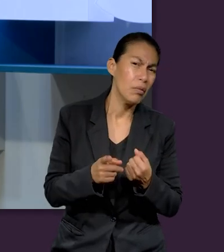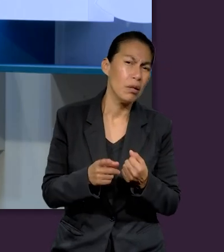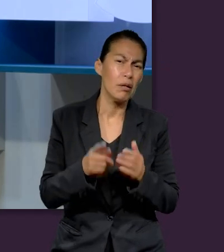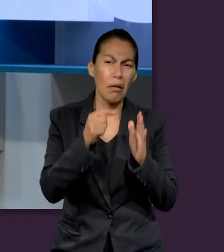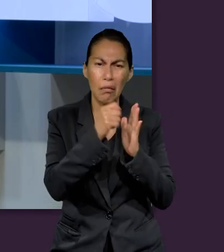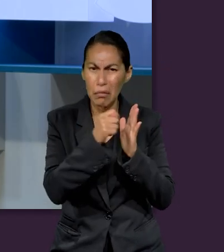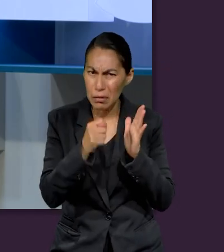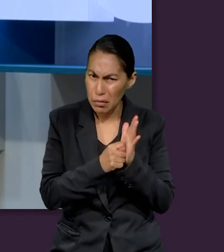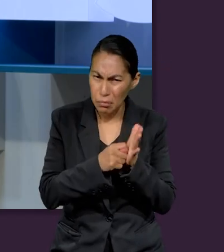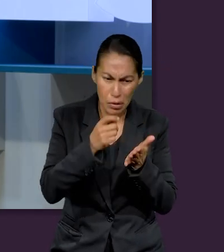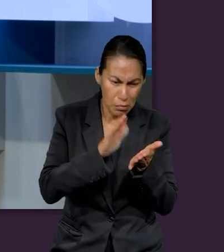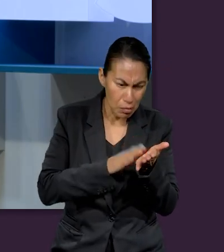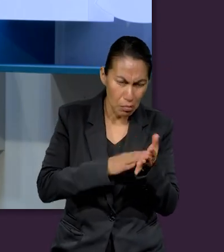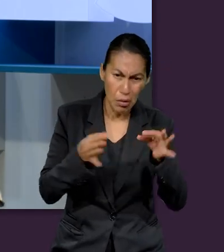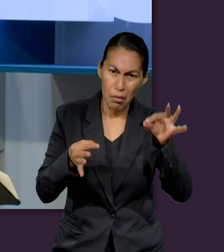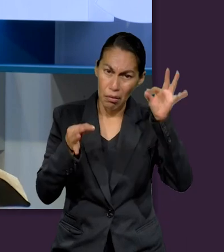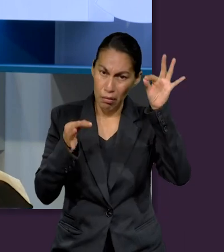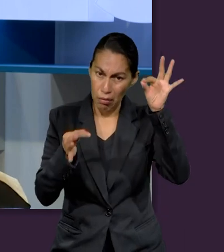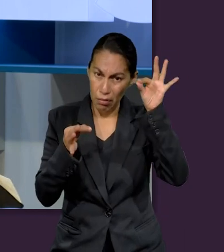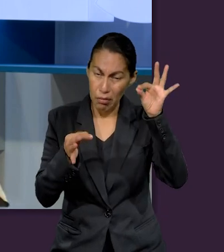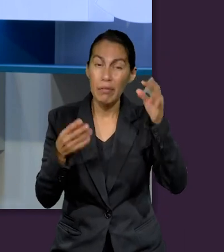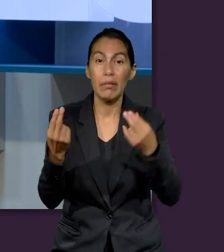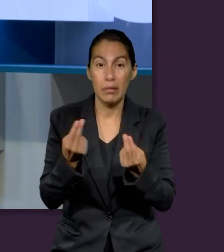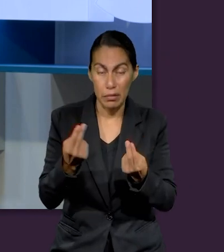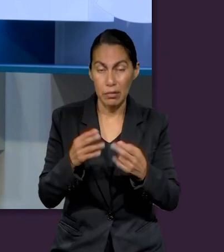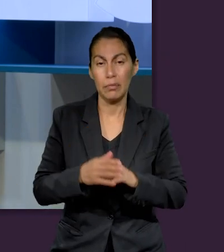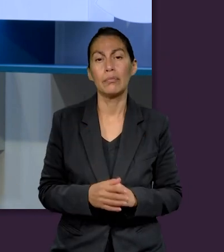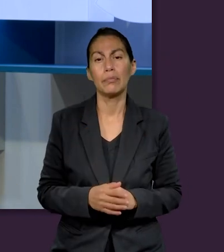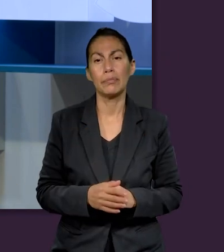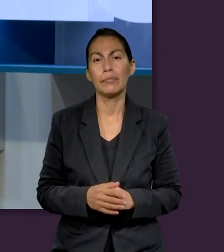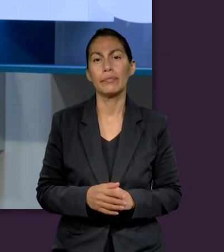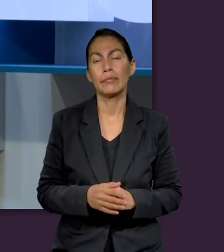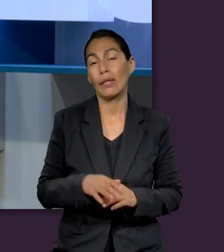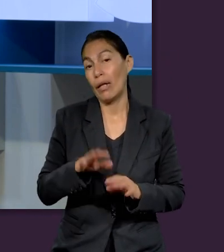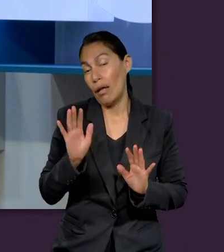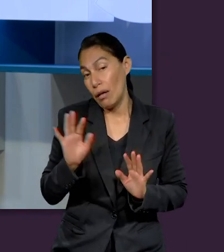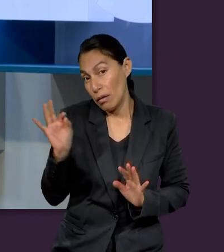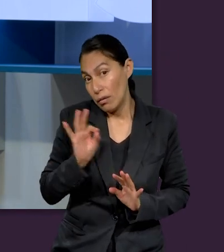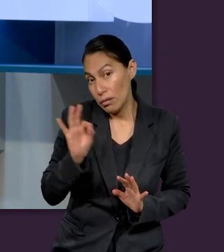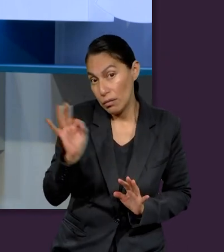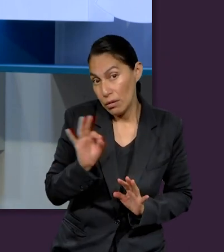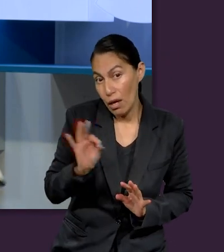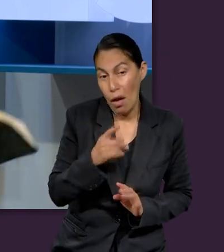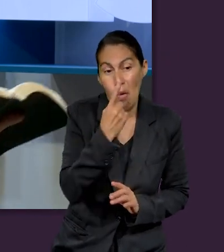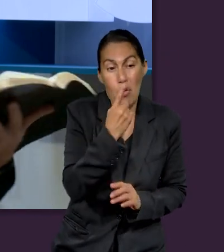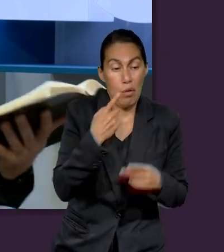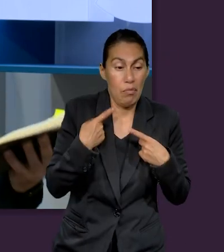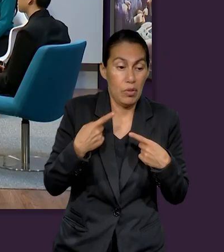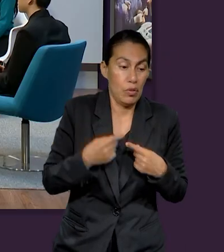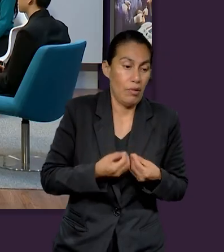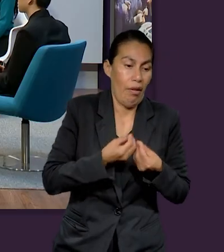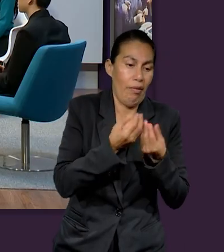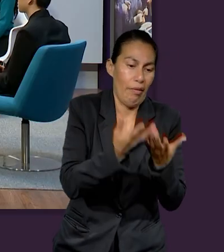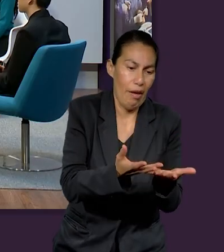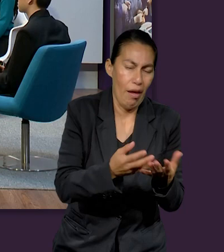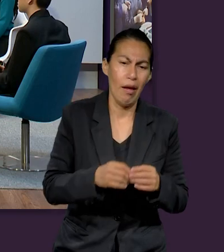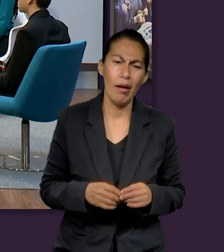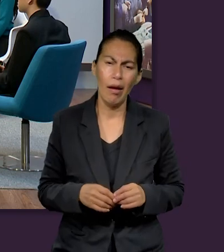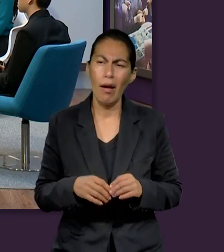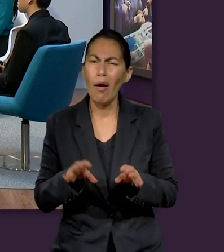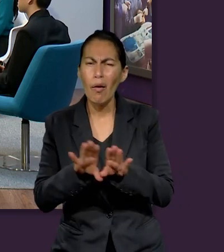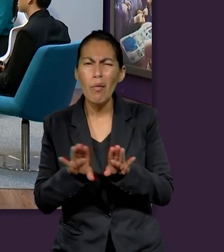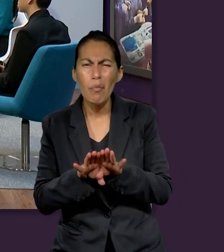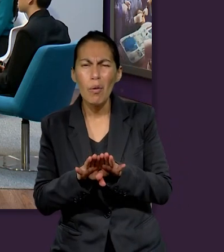conflictos no hacer un testamento después conflictos a lo mejor este se lo dejaba a una sola